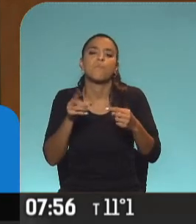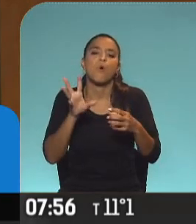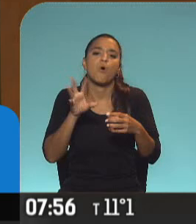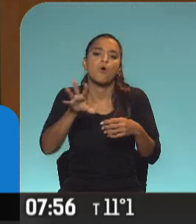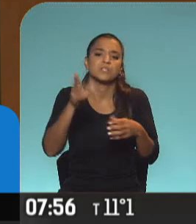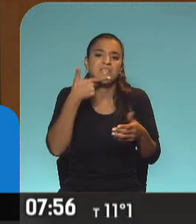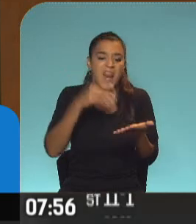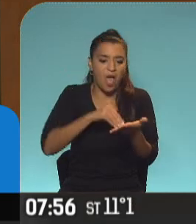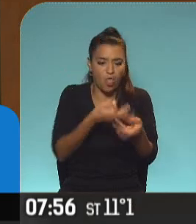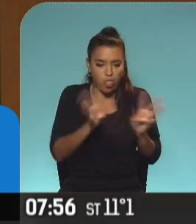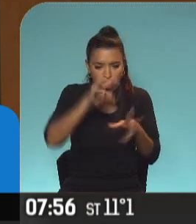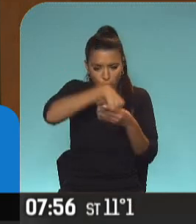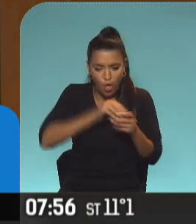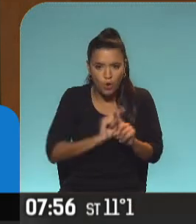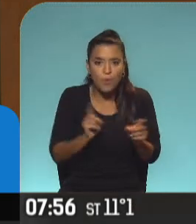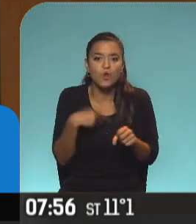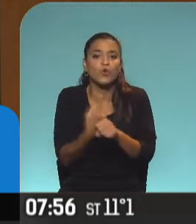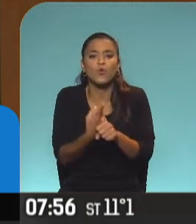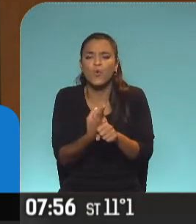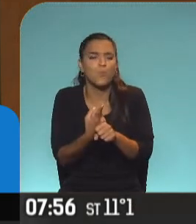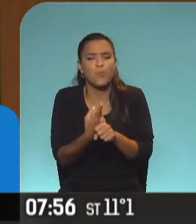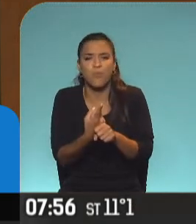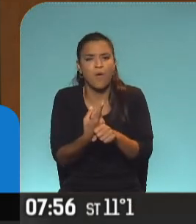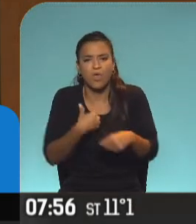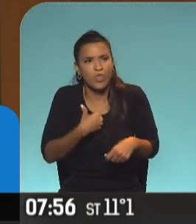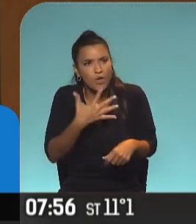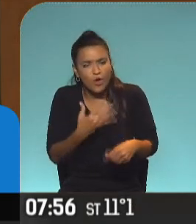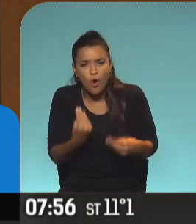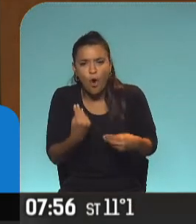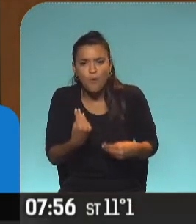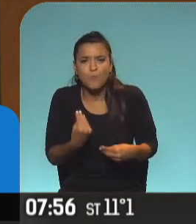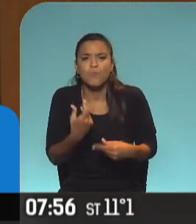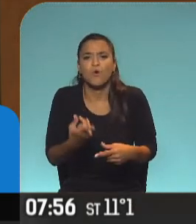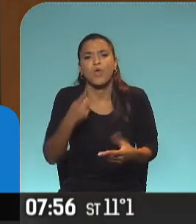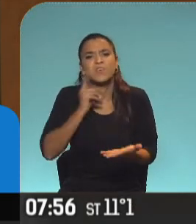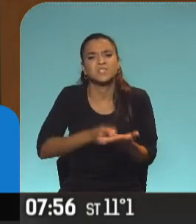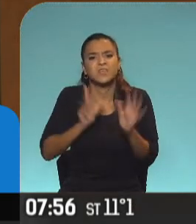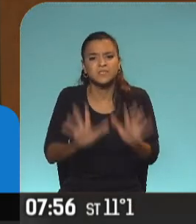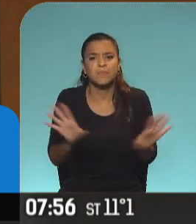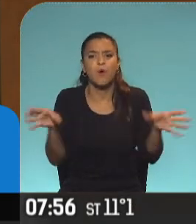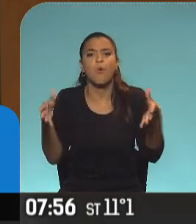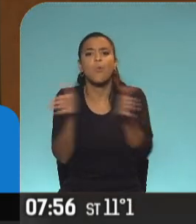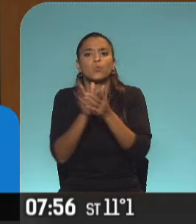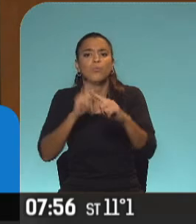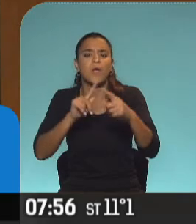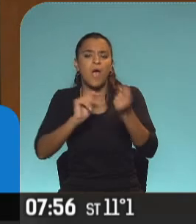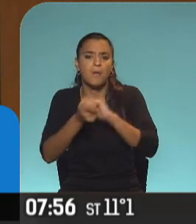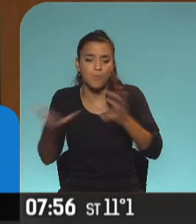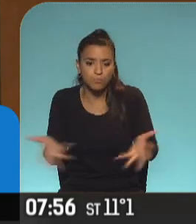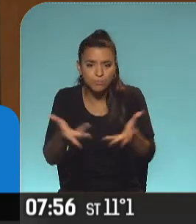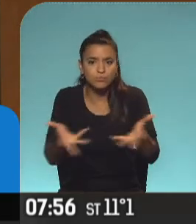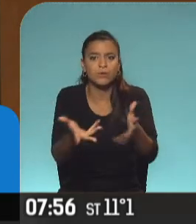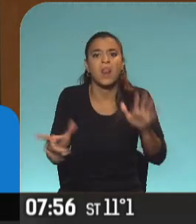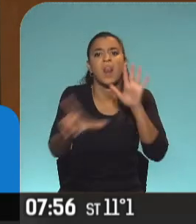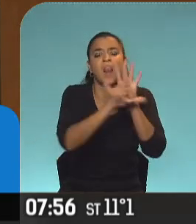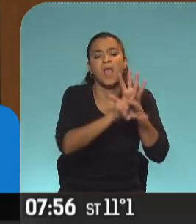del Senado, pero que no podía entender muy bien por qué habían tomado esta decisión. Si Juntos por el Cambio promovió la ley en